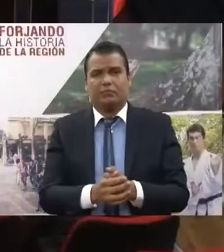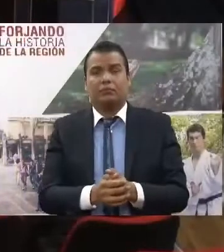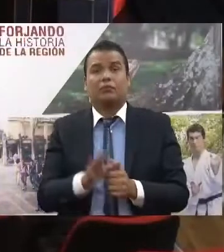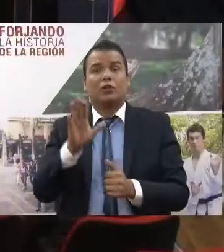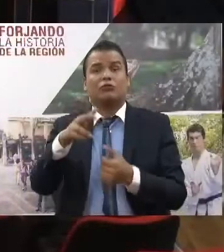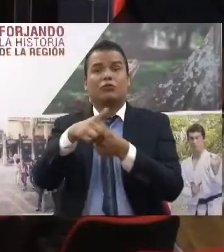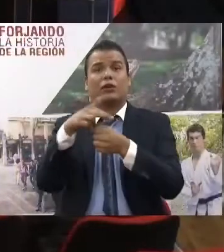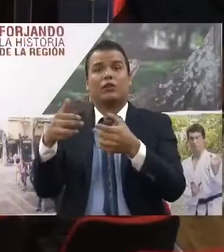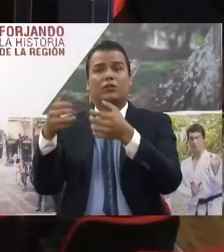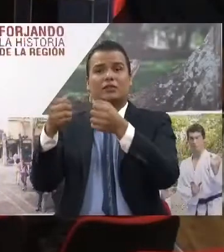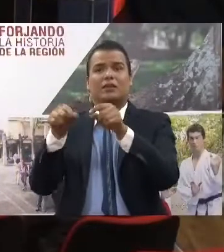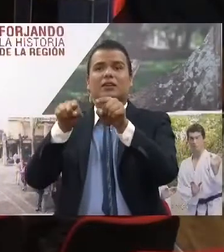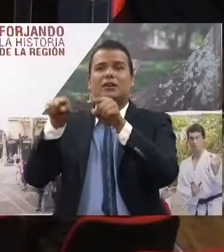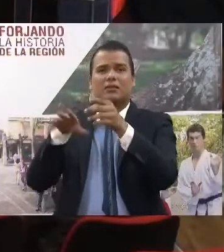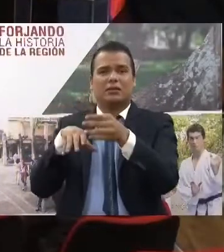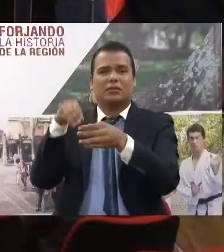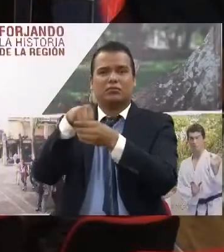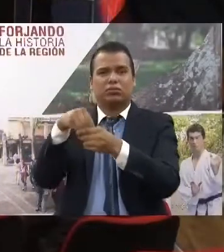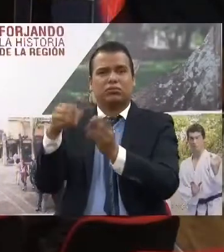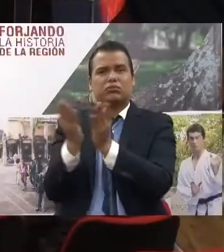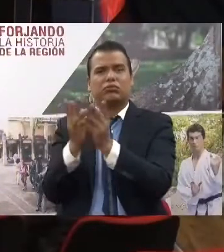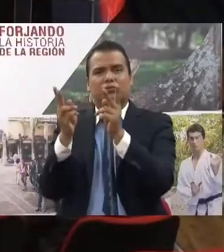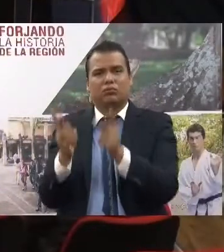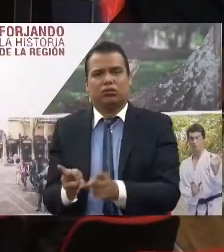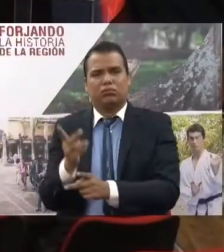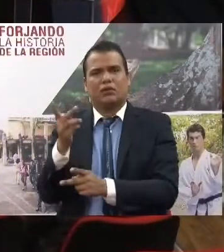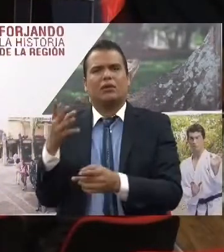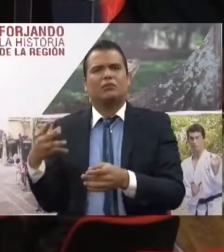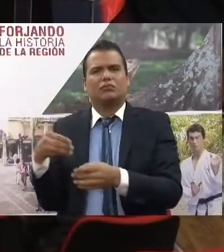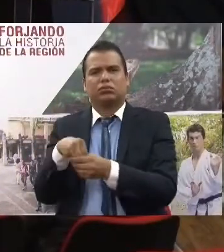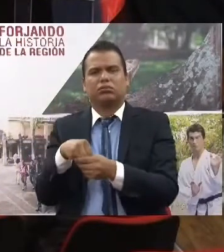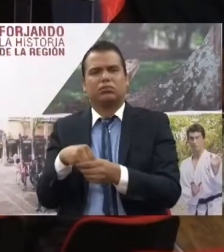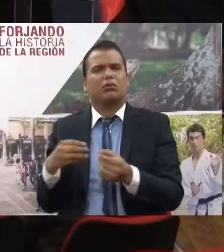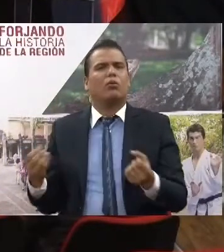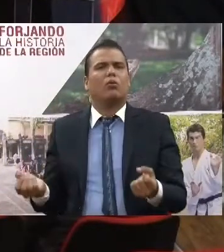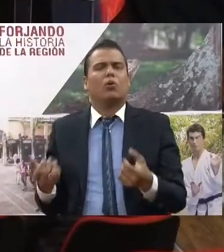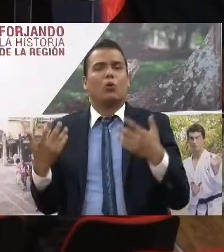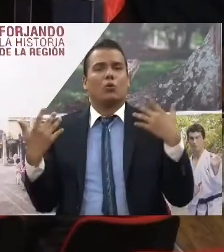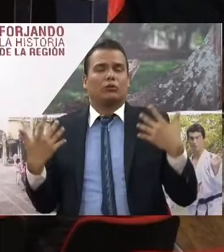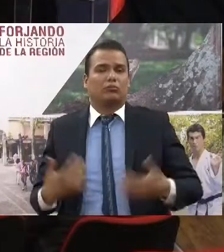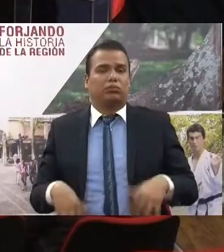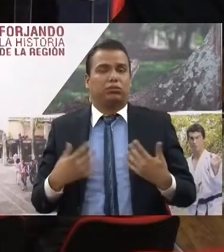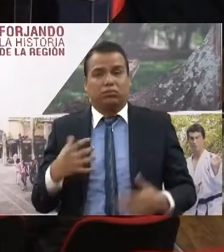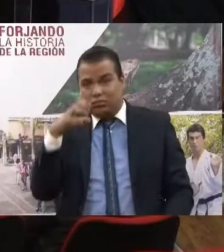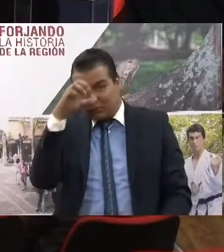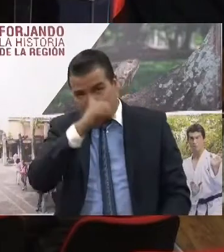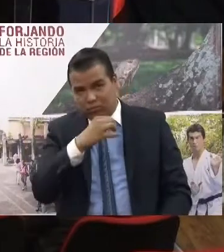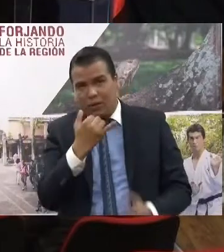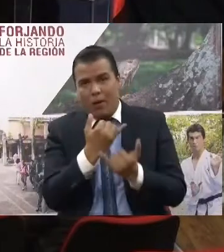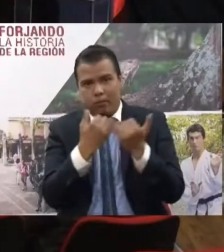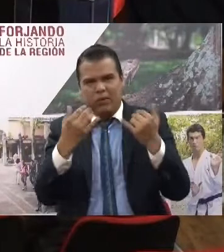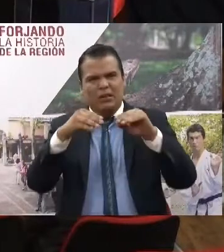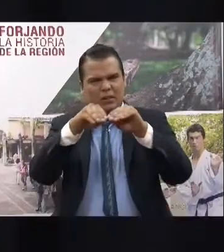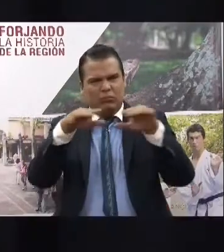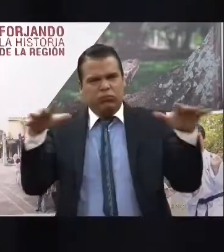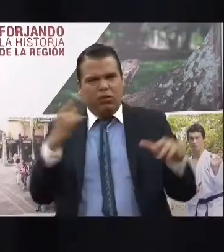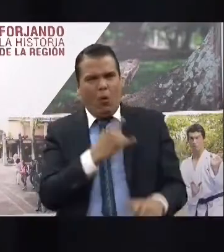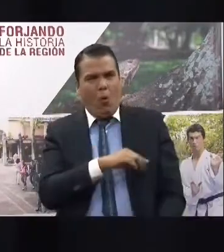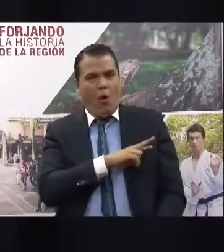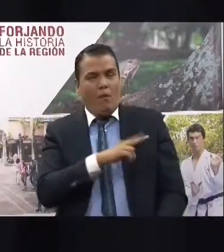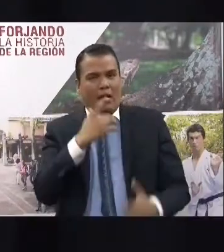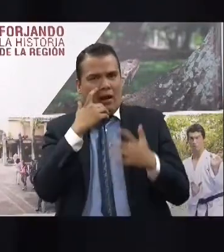es regional, porque estamos en dos departamentos, constituye una marca de la presencia de todo el país